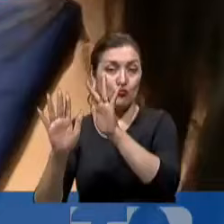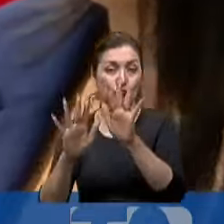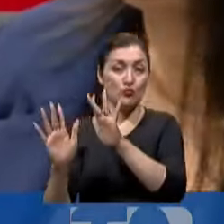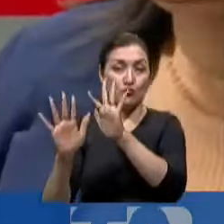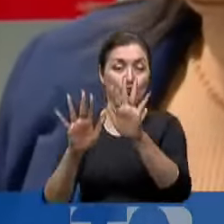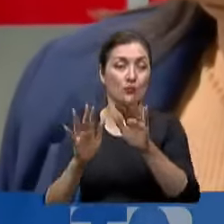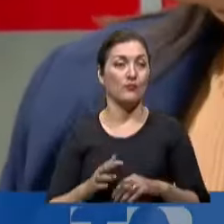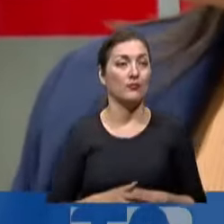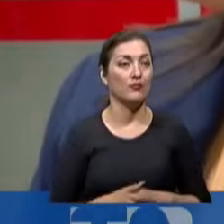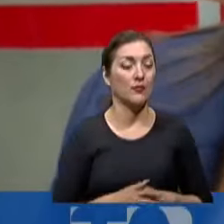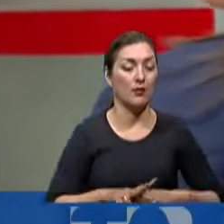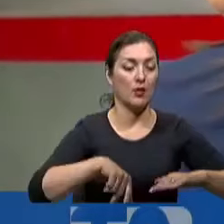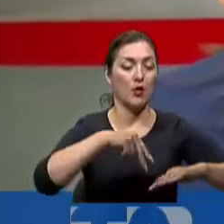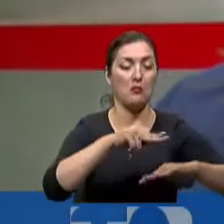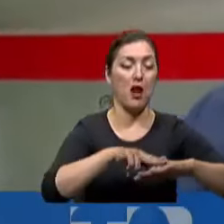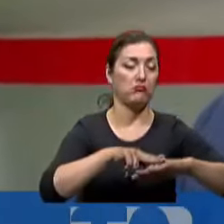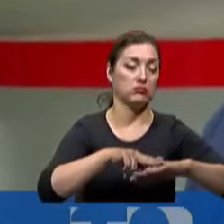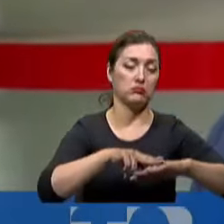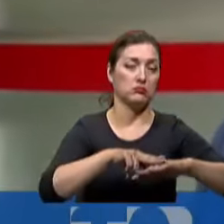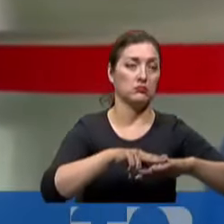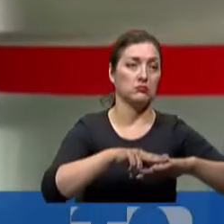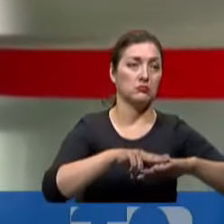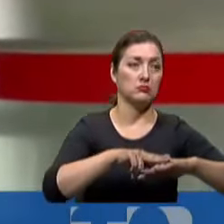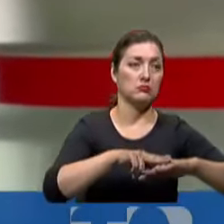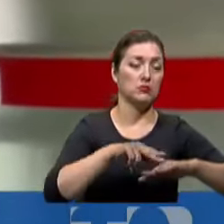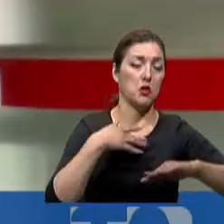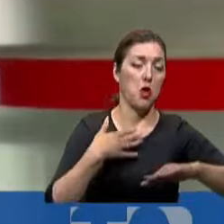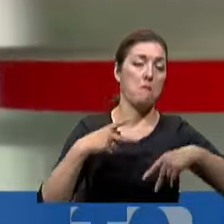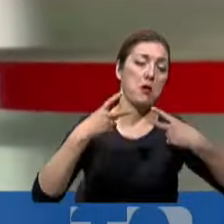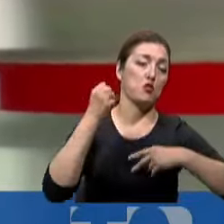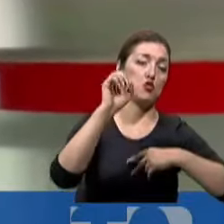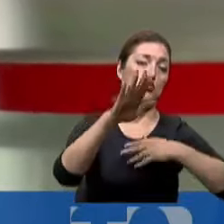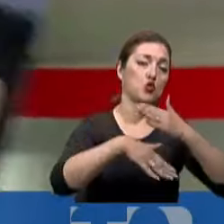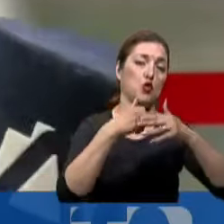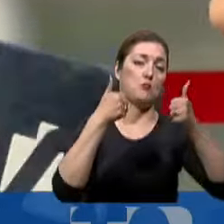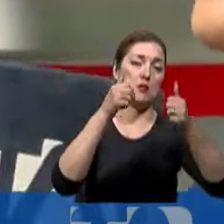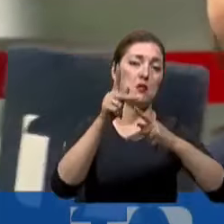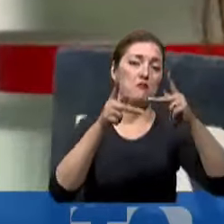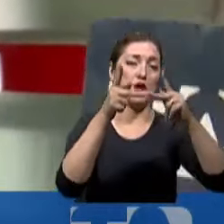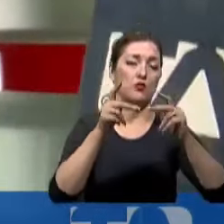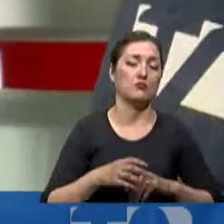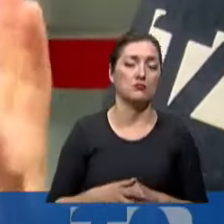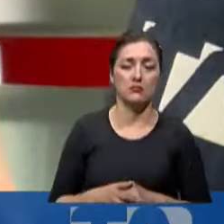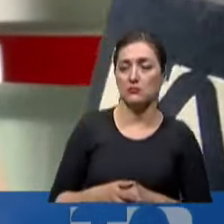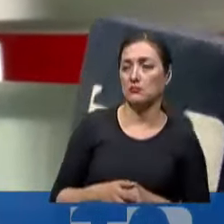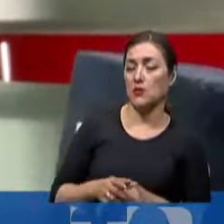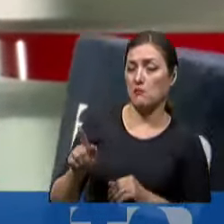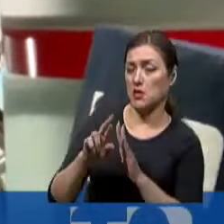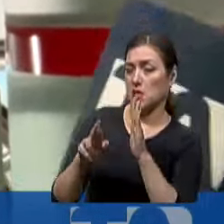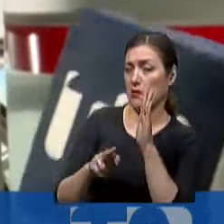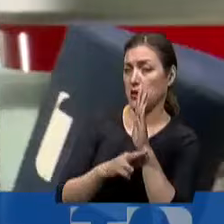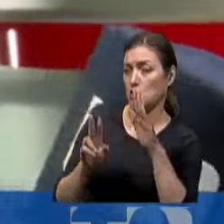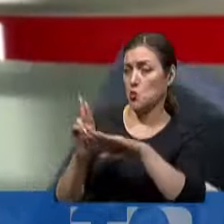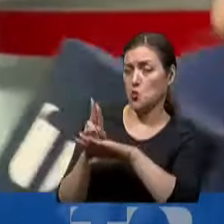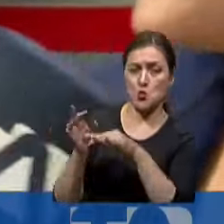personas. Sí, normal. O sea, para los que vivimos en el super, todo bien, perfecto. En cuanto al cumplimiento del reglamento